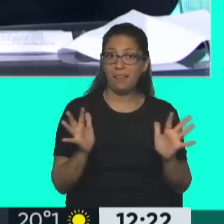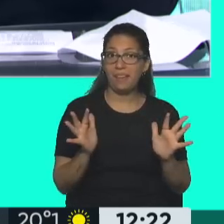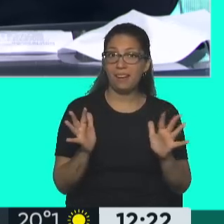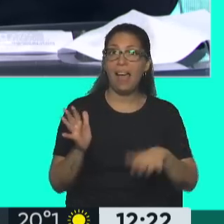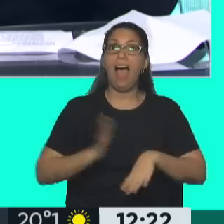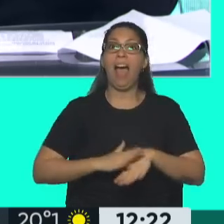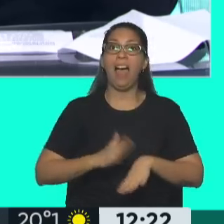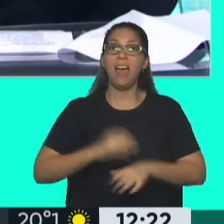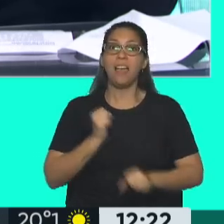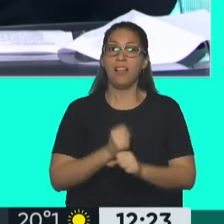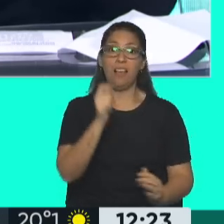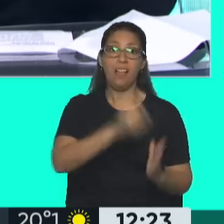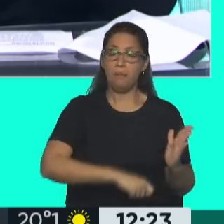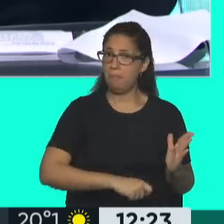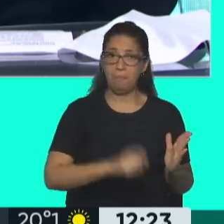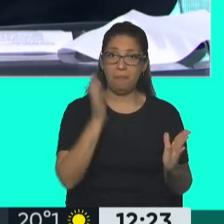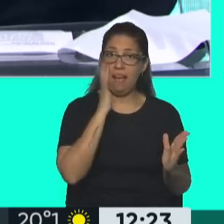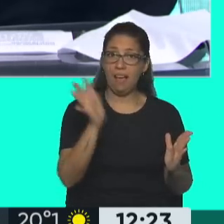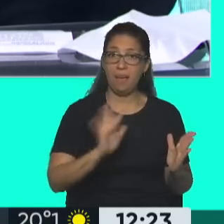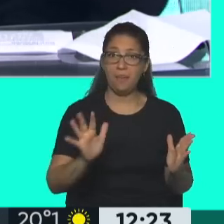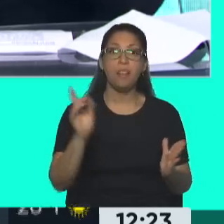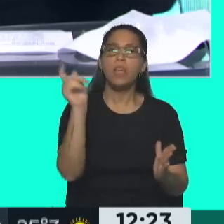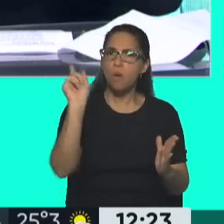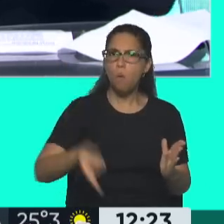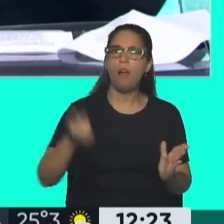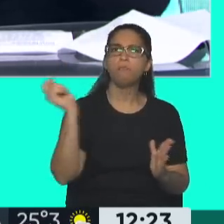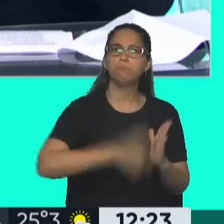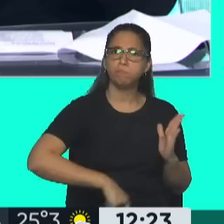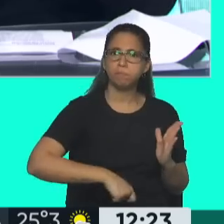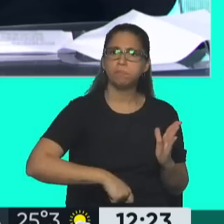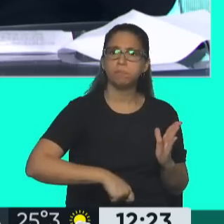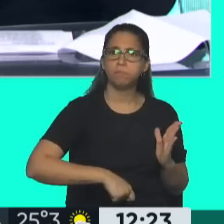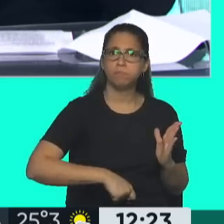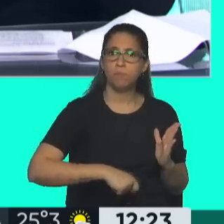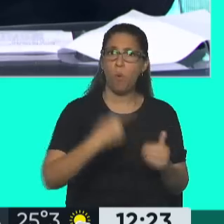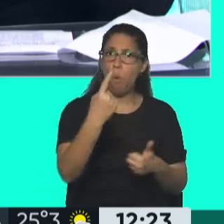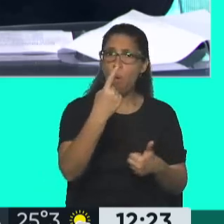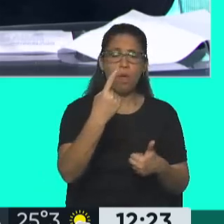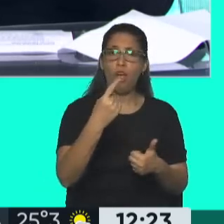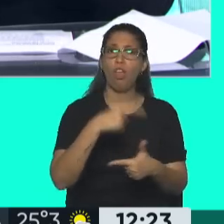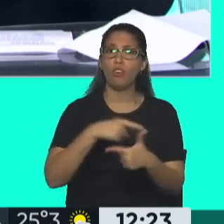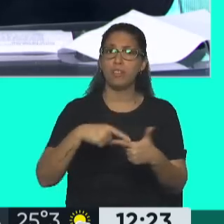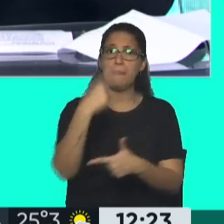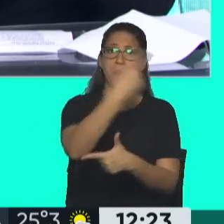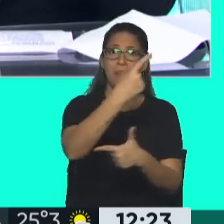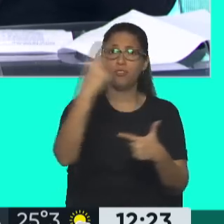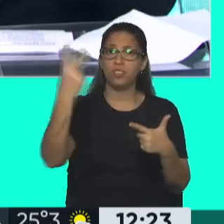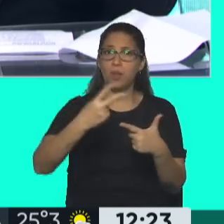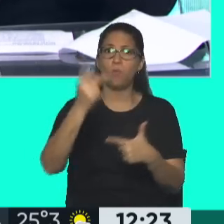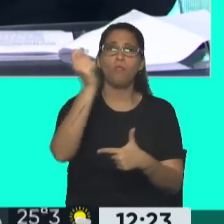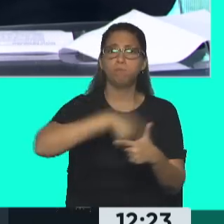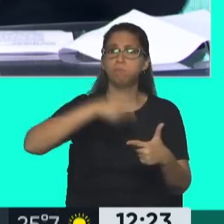acuerdos de crédito externo. Lo firmó igual. Y no solo uno, firmó los dos. Es decir, cuando se dio